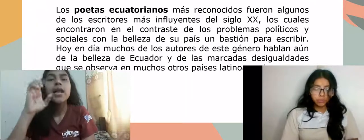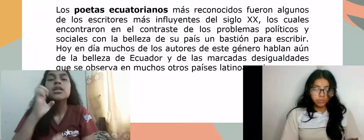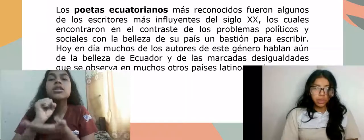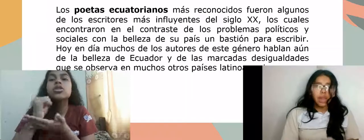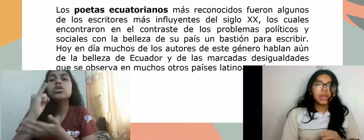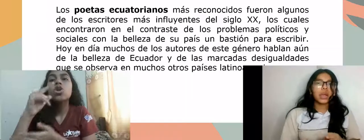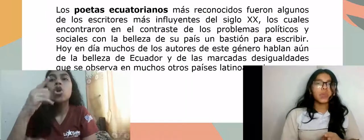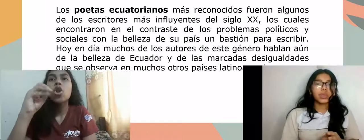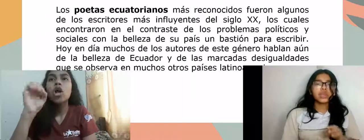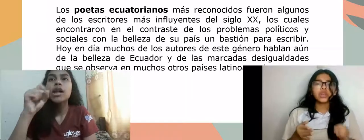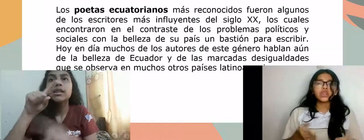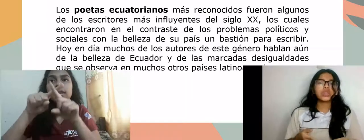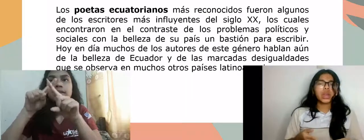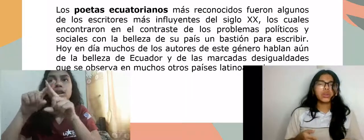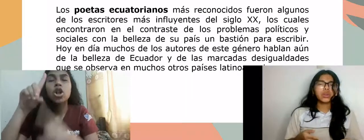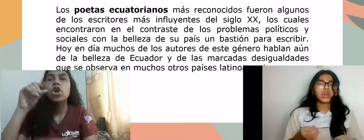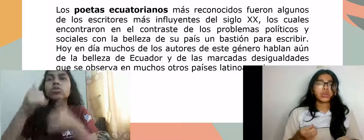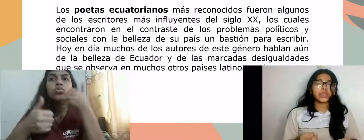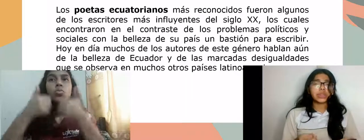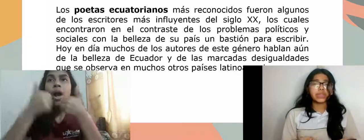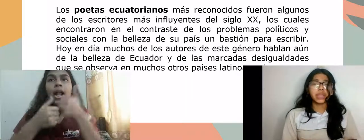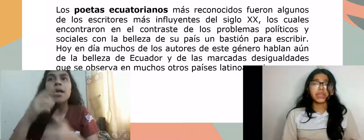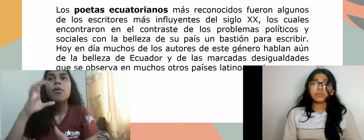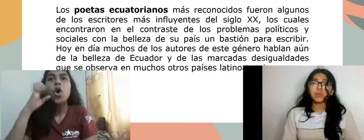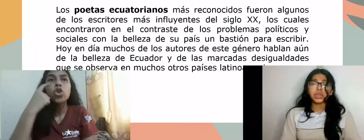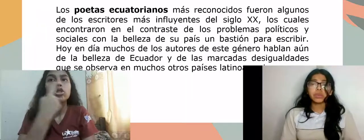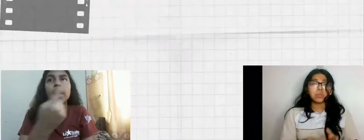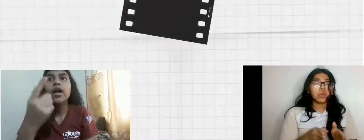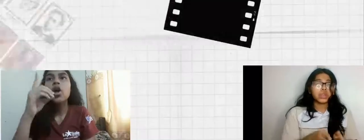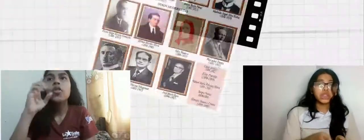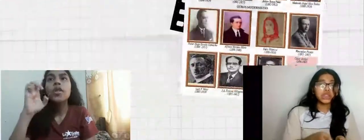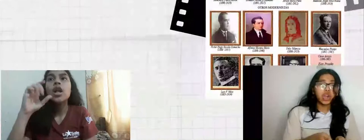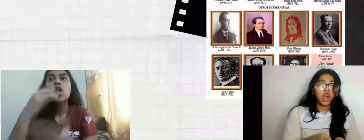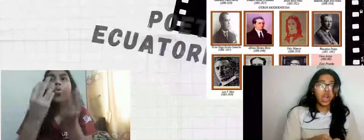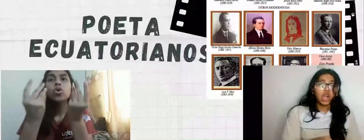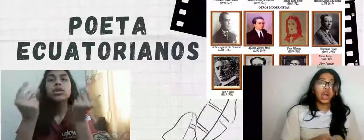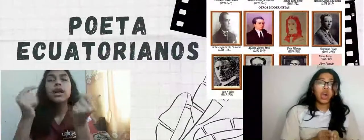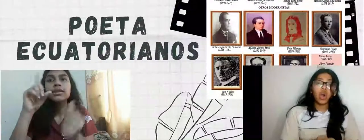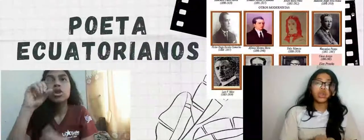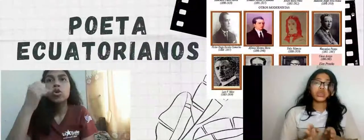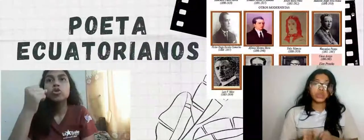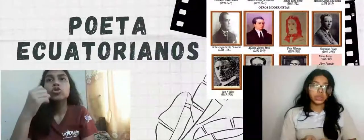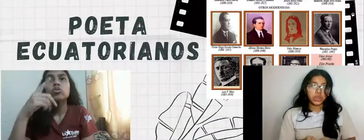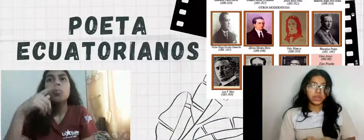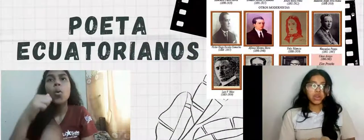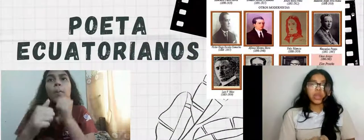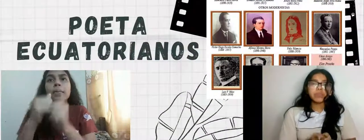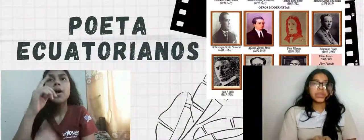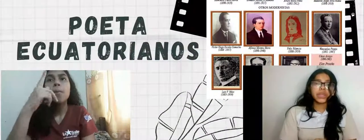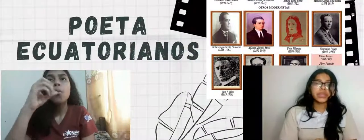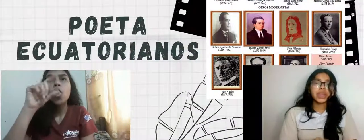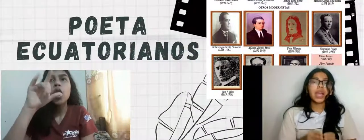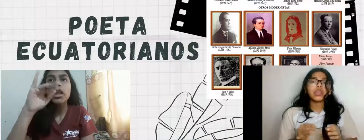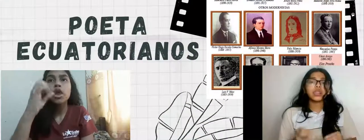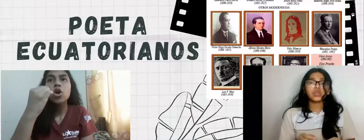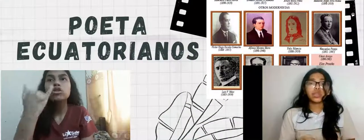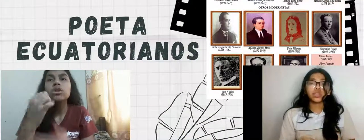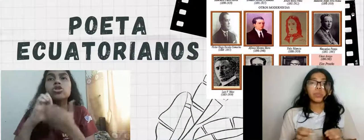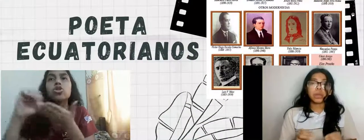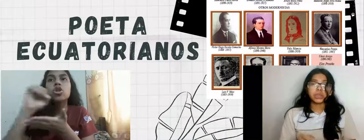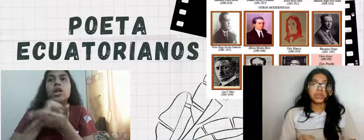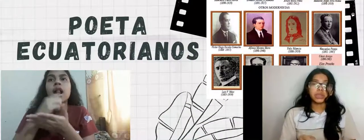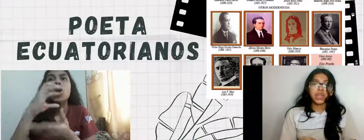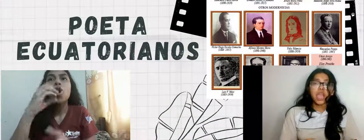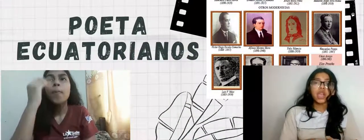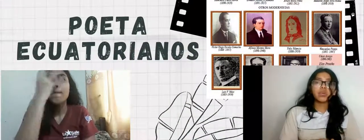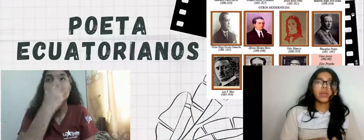siglo XX, las cuales encontraron la constancia en el poder político o social con la belleza de